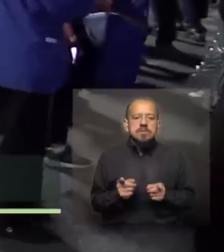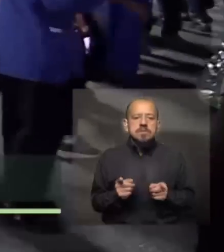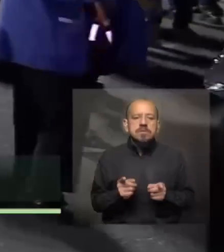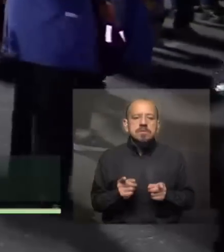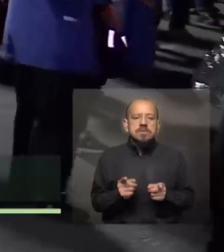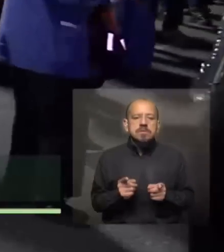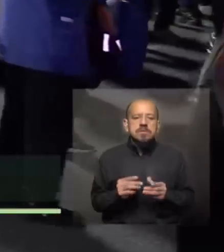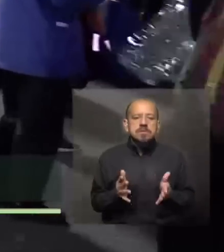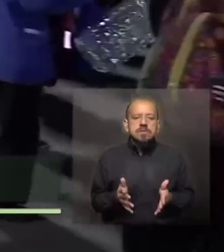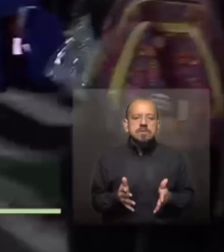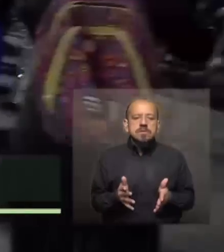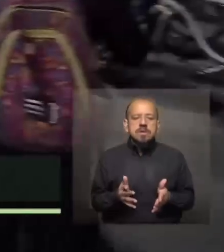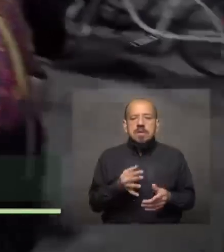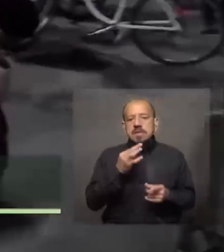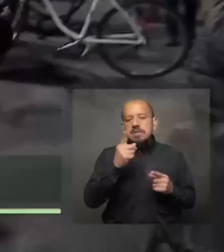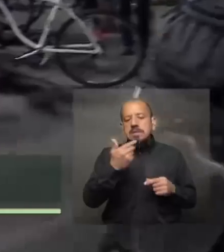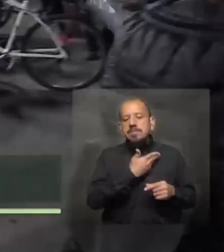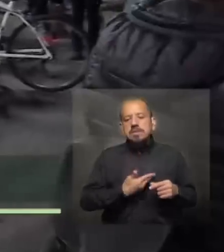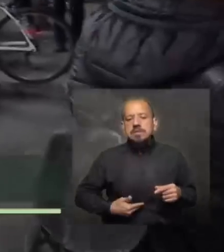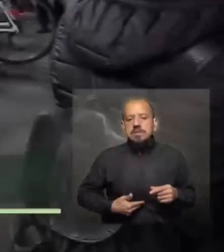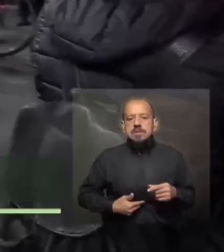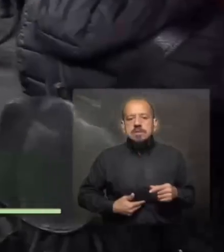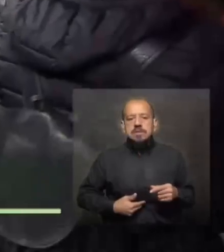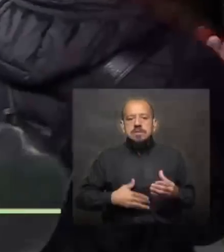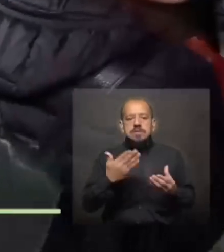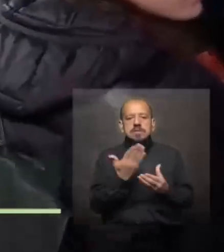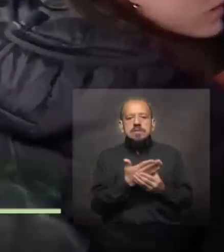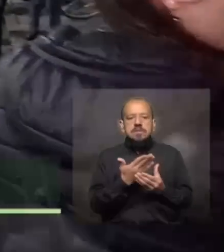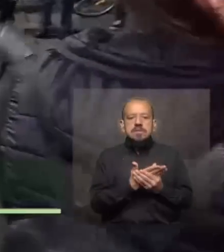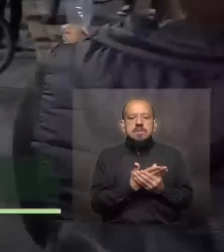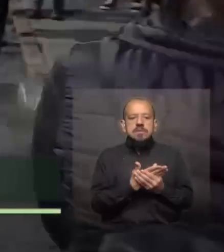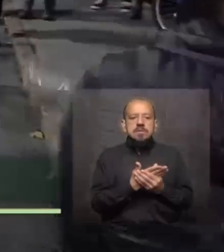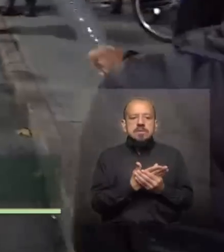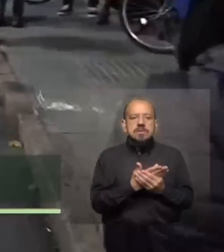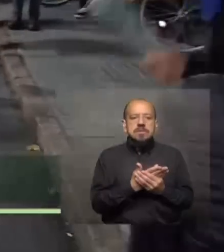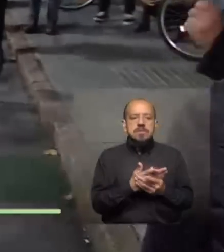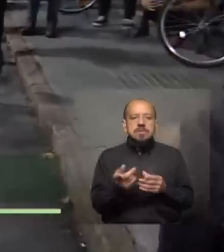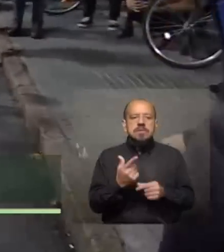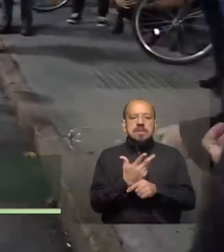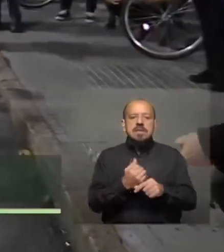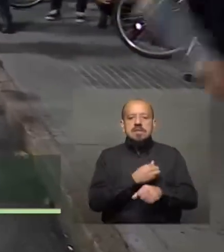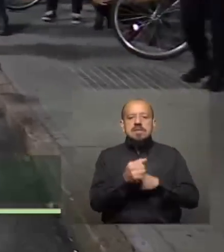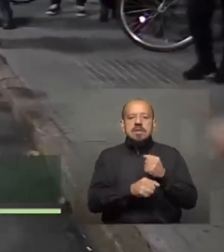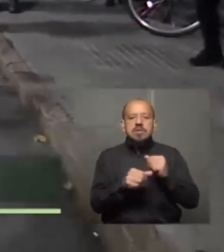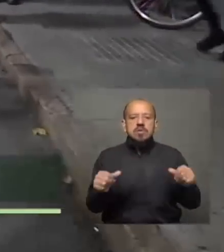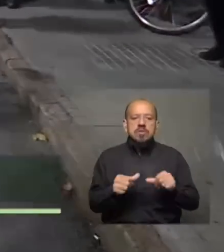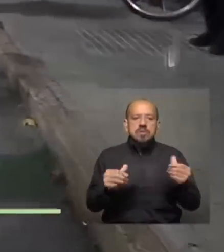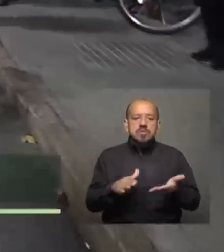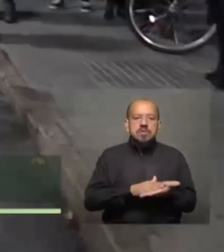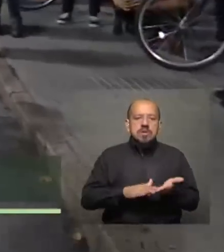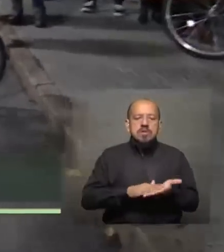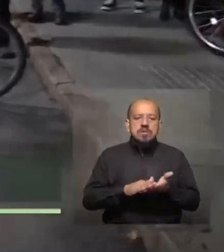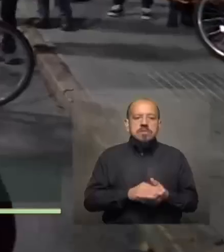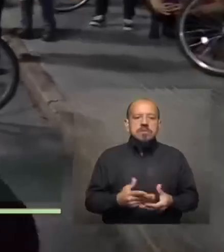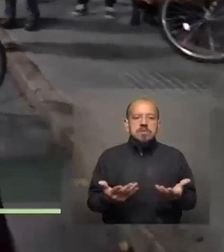pueda decir el presidente que recibió una carpeta y que la tuvo ahí por tres años y no hizo nada porque ahora